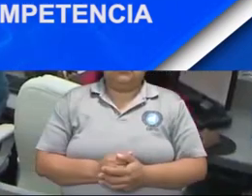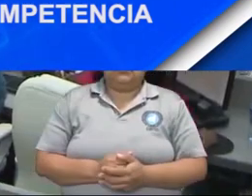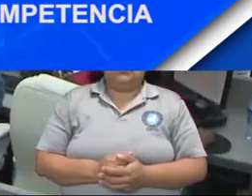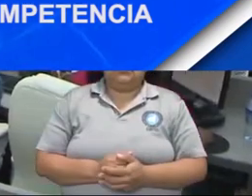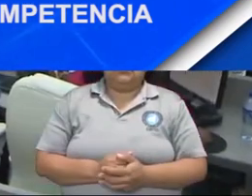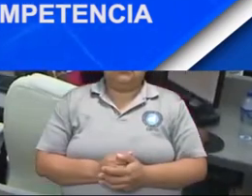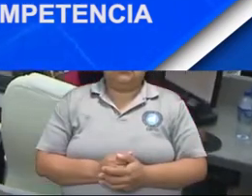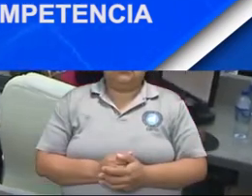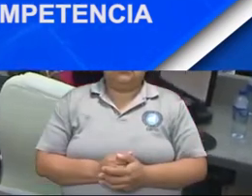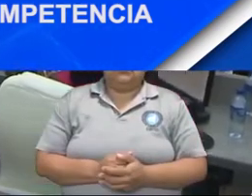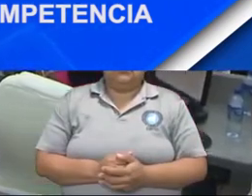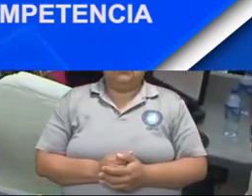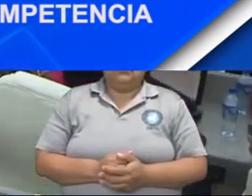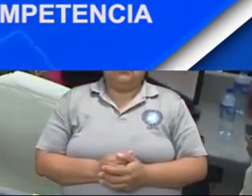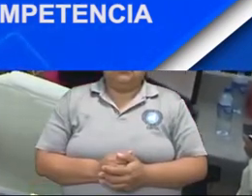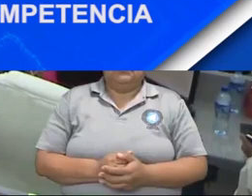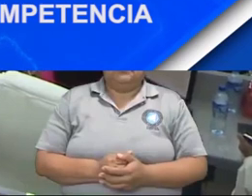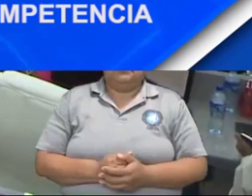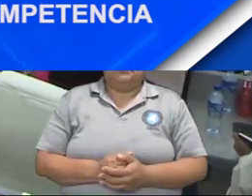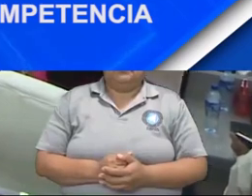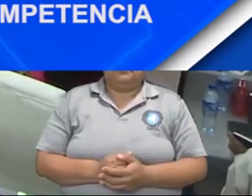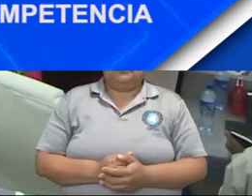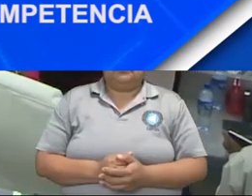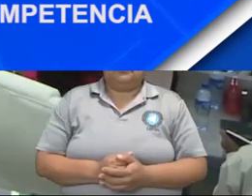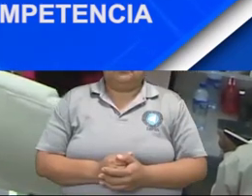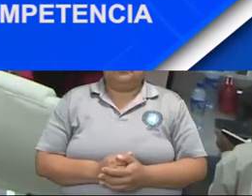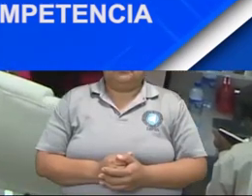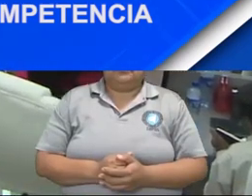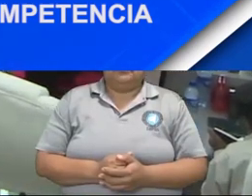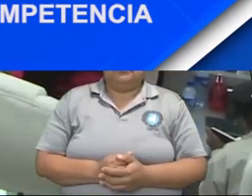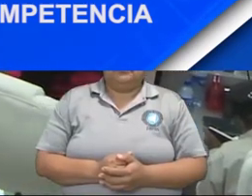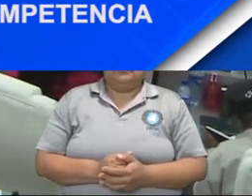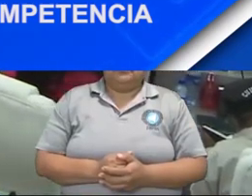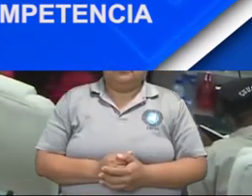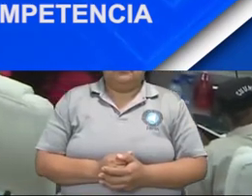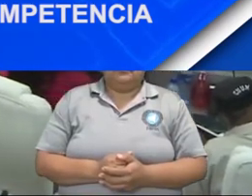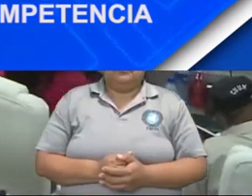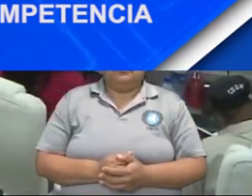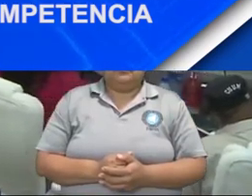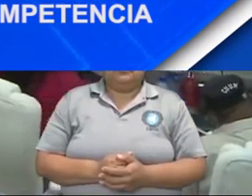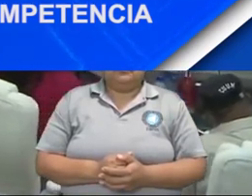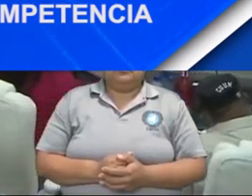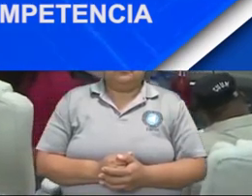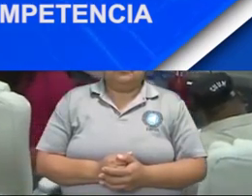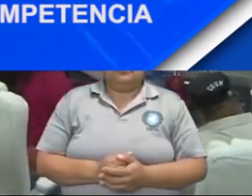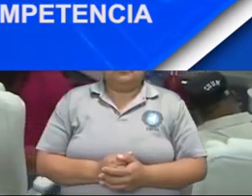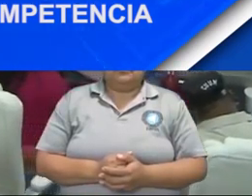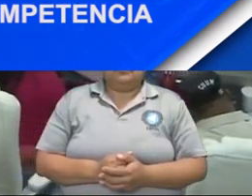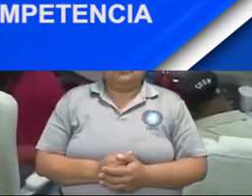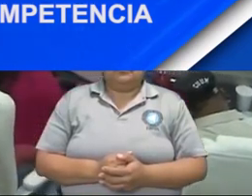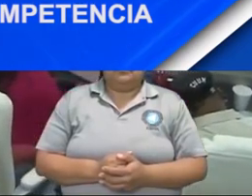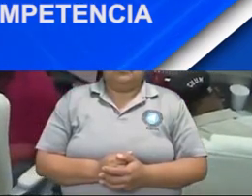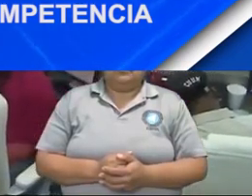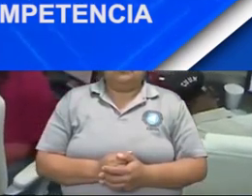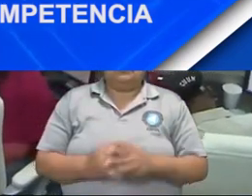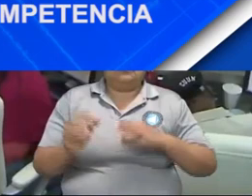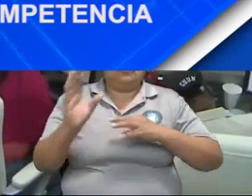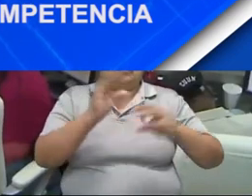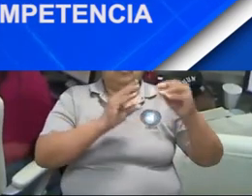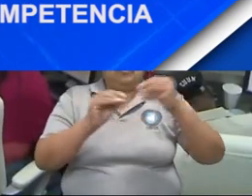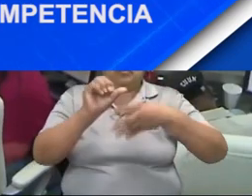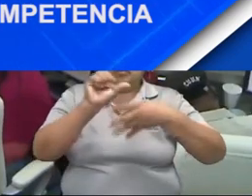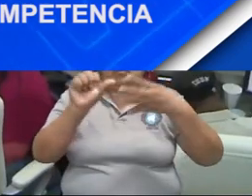reducir un poco la resiliencia y la productividad. Gómez dijo que para este año hay suficiente semillas. Con relación